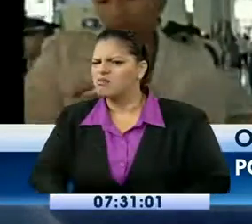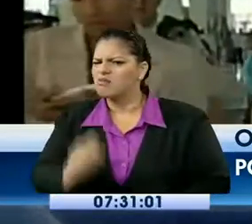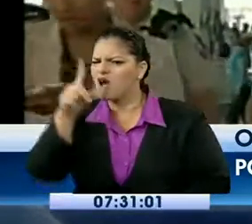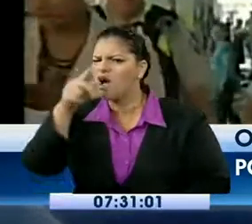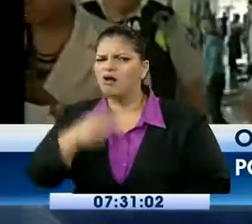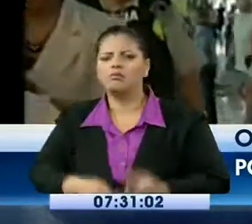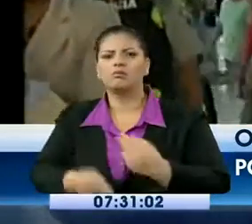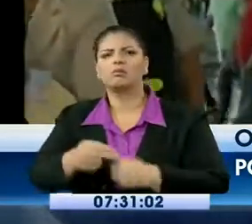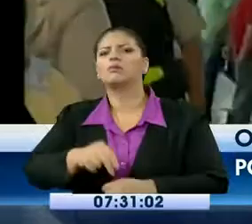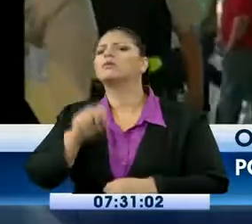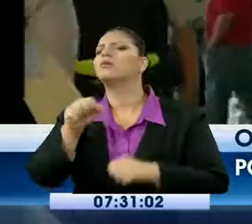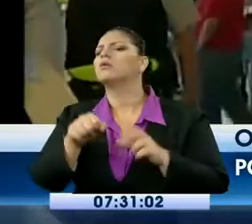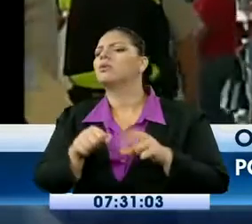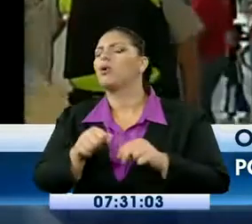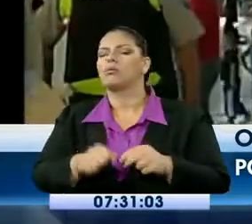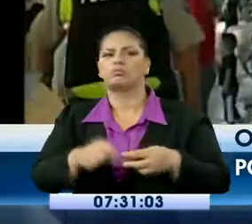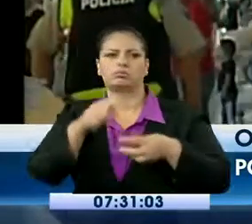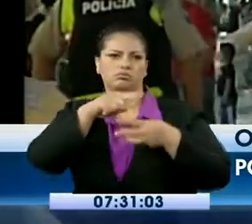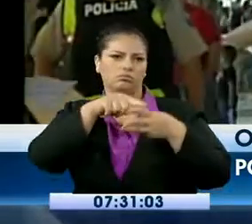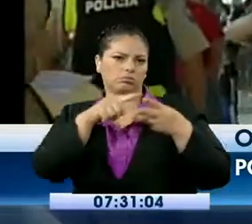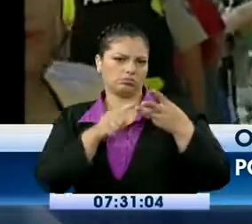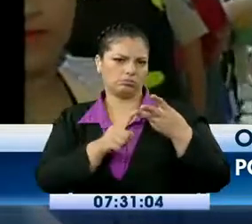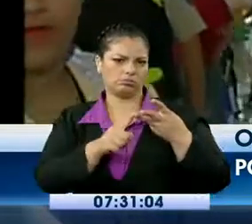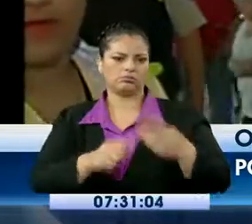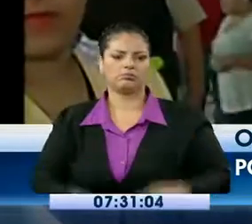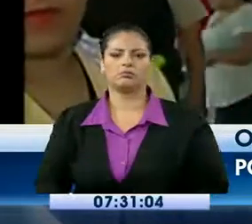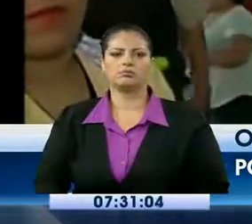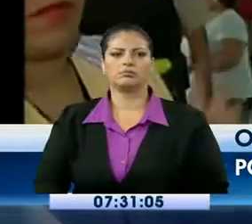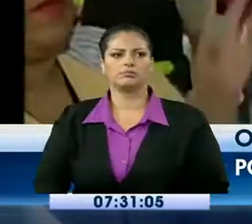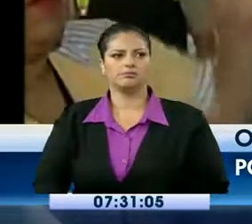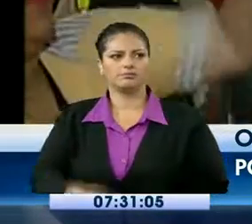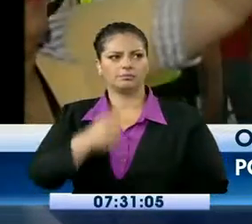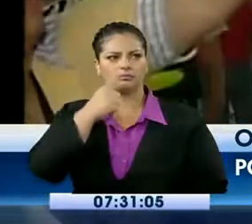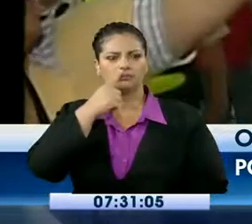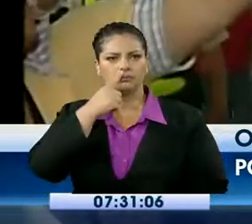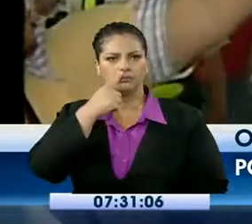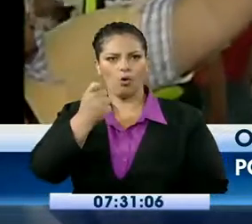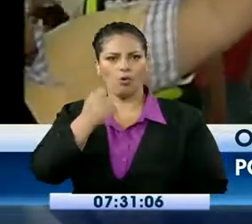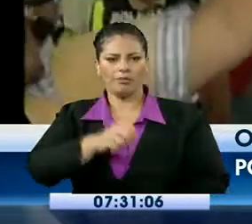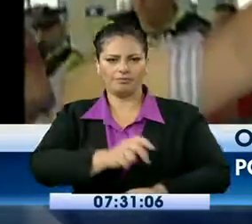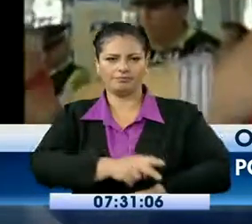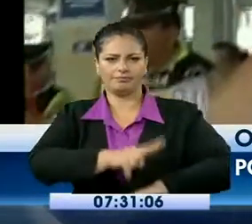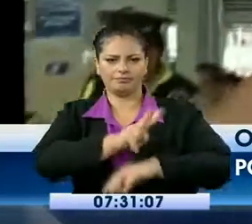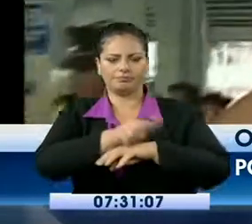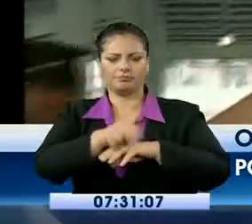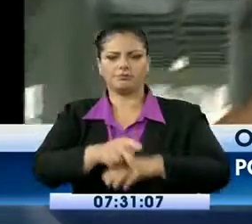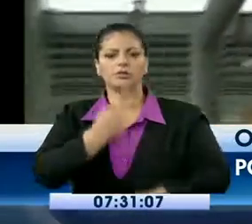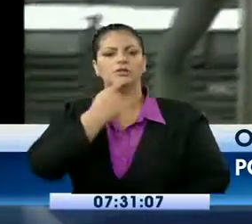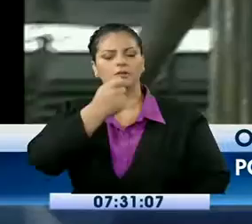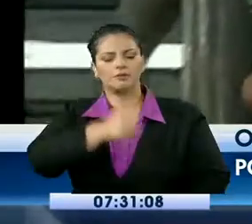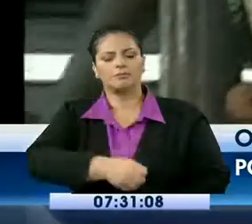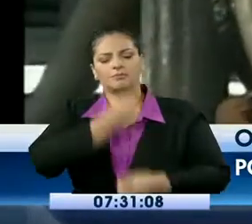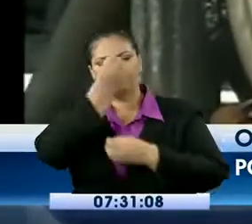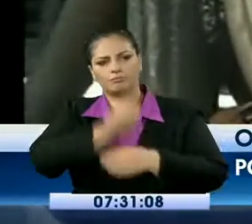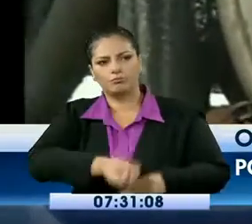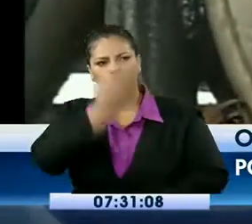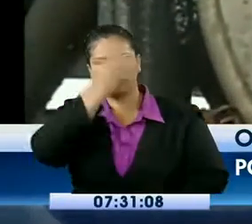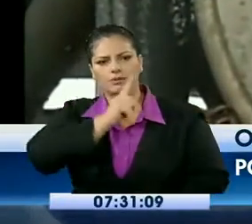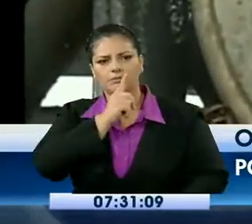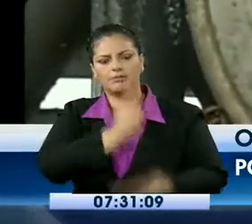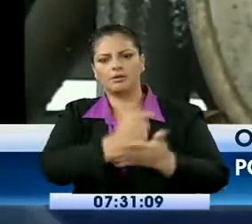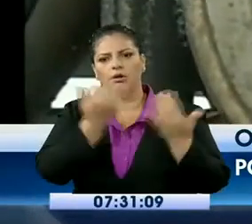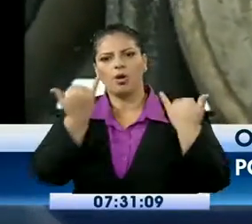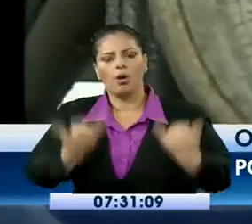alteradas, obviamente. Muy buenos días. Efectivamente, estamos haciendo un control en estos momentos de balanza, de peso, también de calidad del producto. Vamos